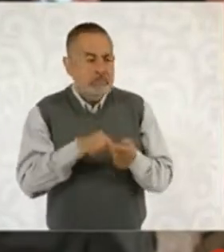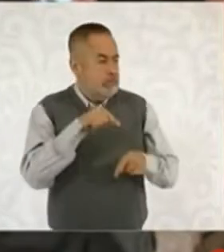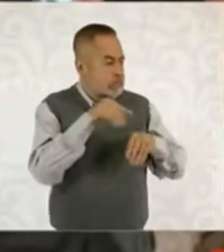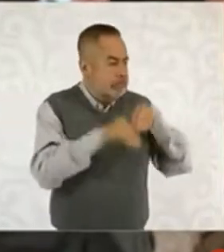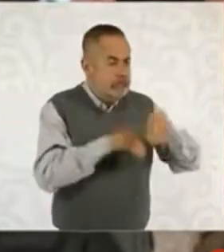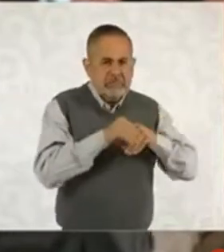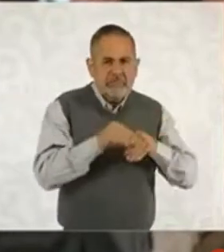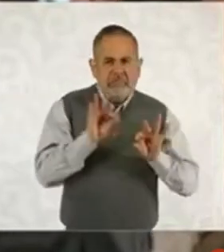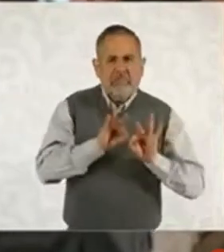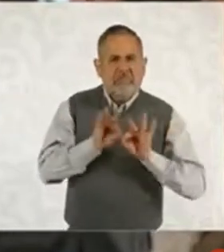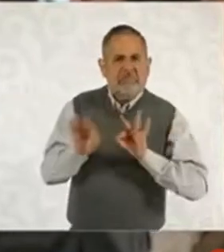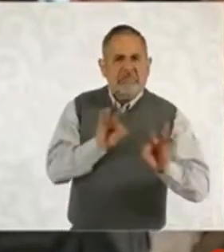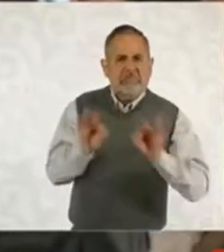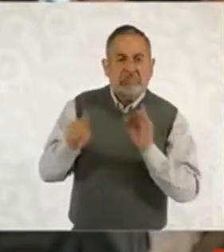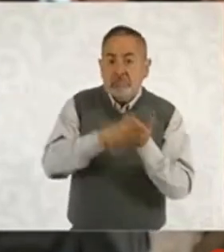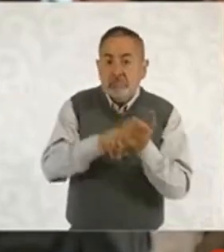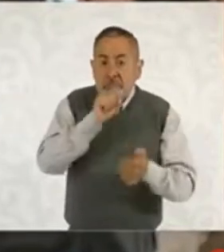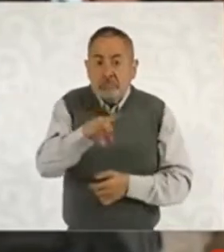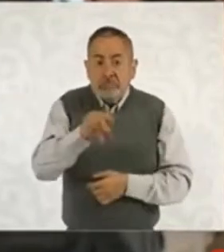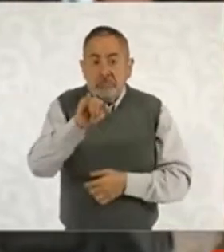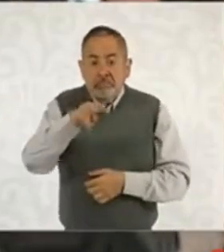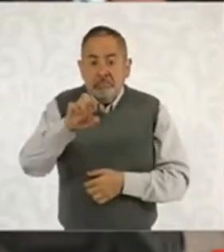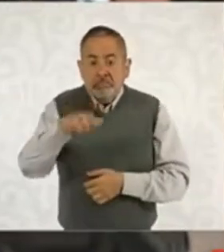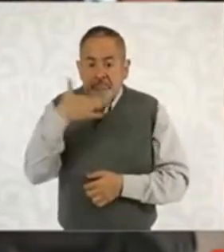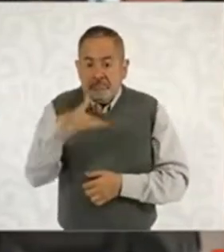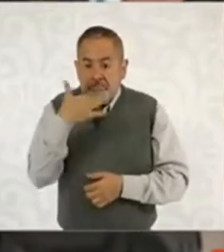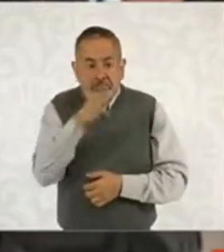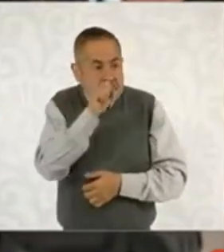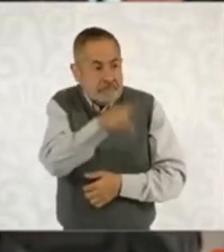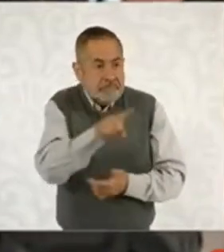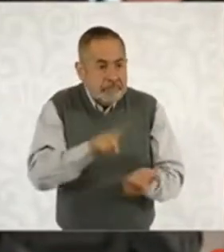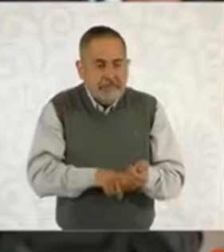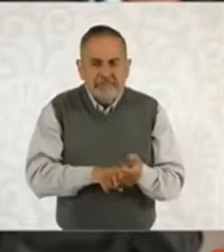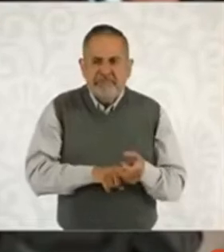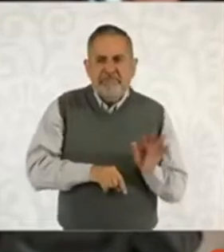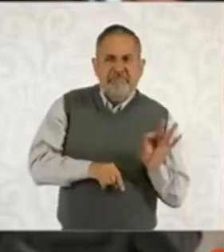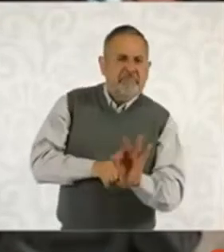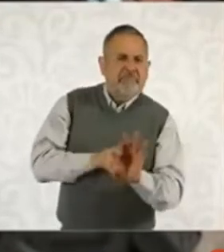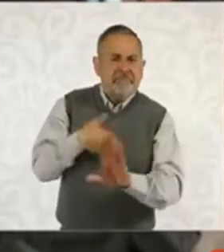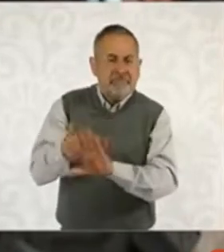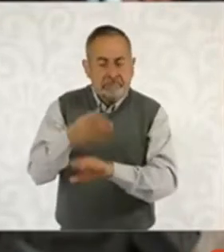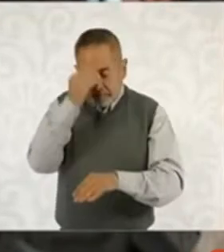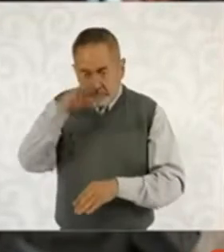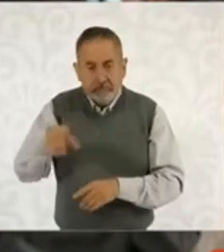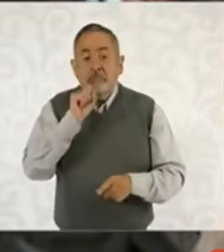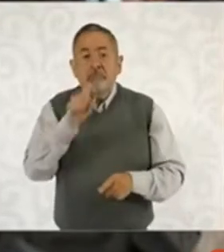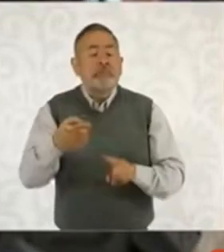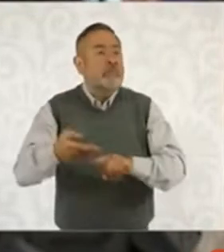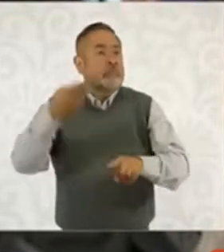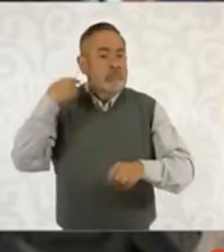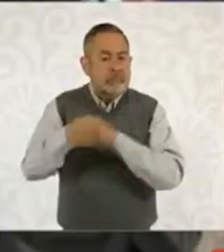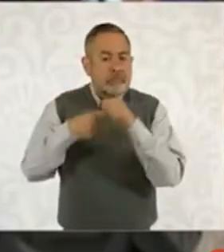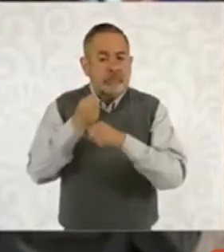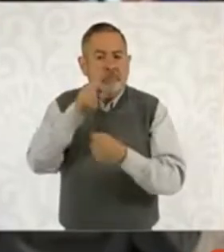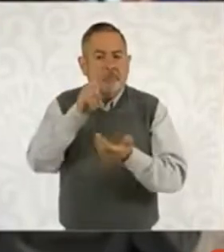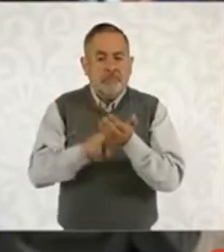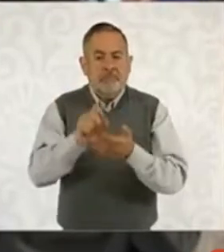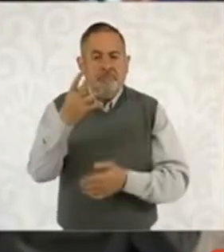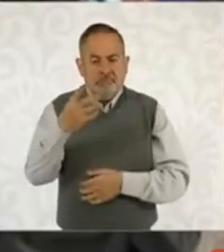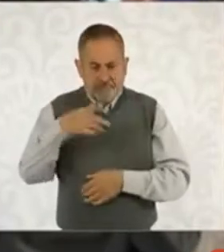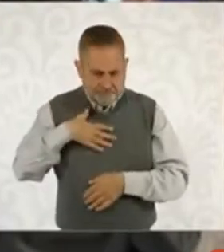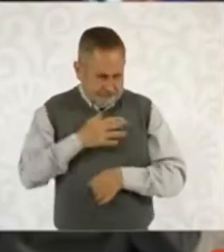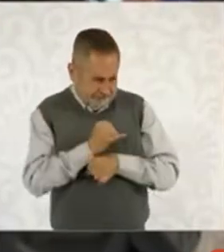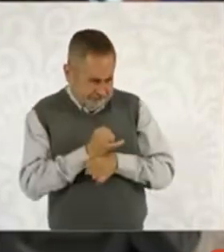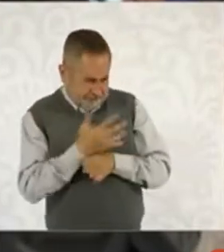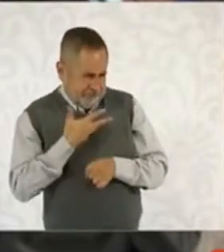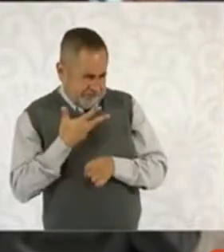este proceso, como también ocurrió en la elección presidencial de 2024. Nosotros lo documentamos